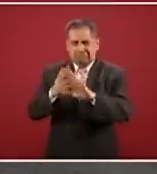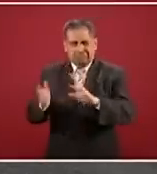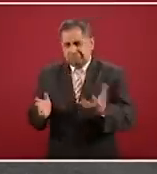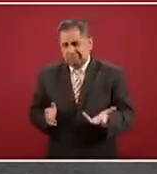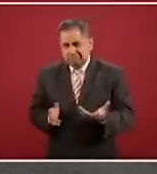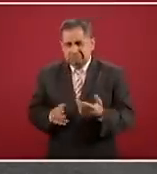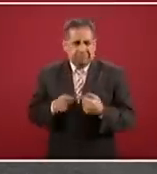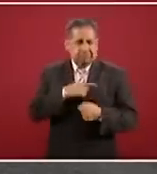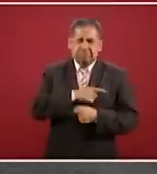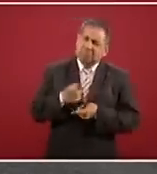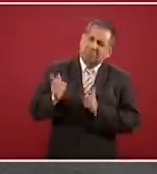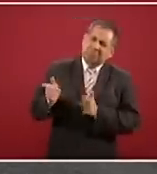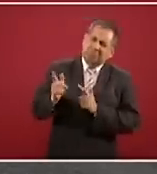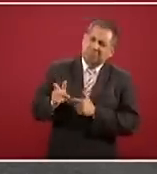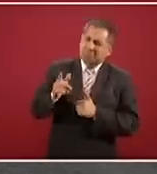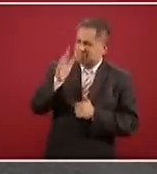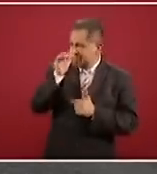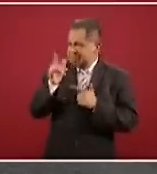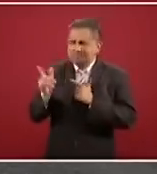se burlaban,